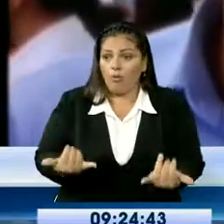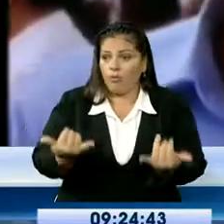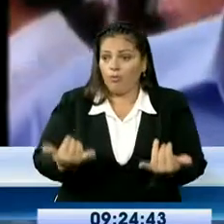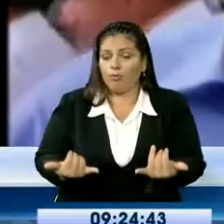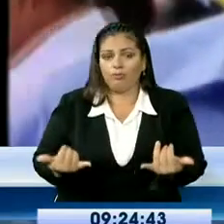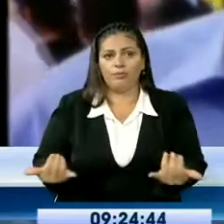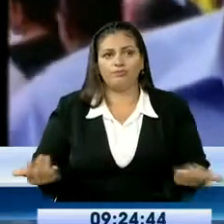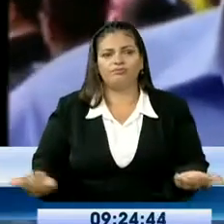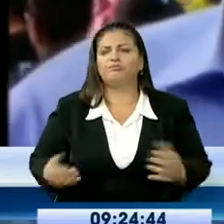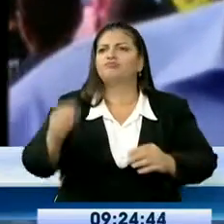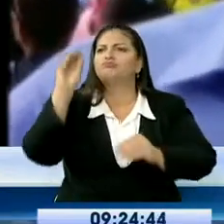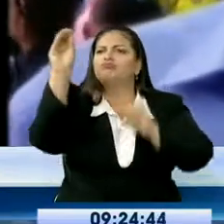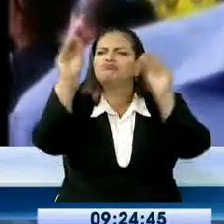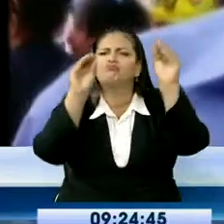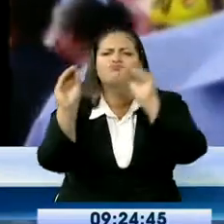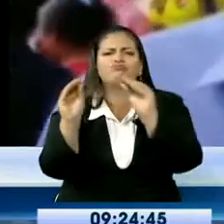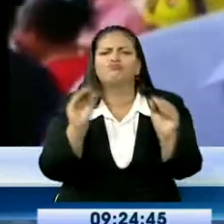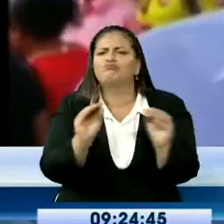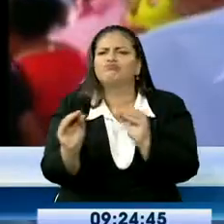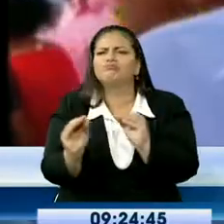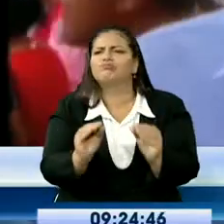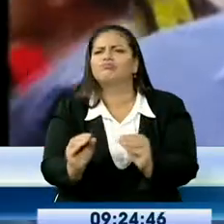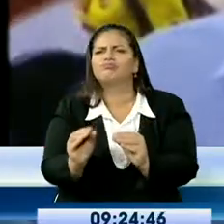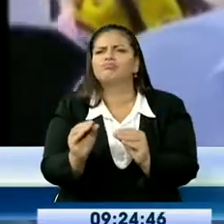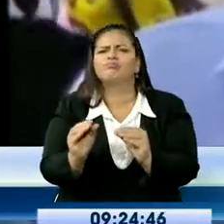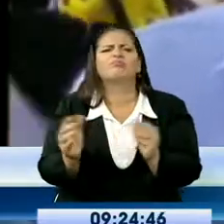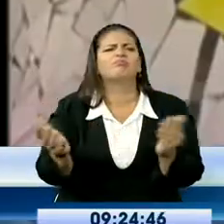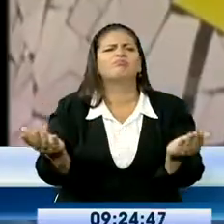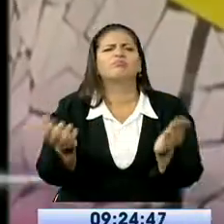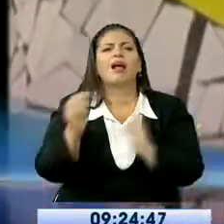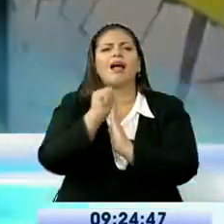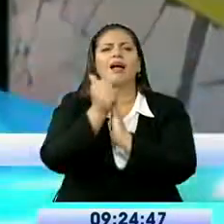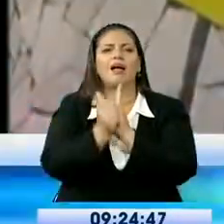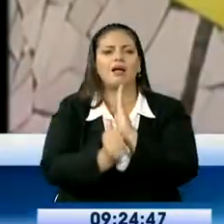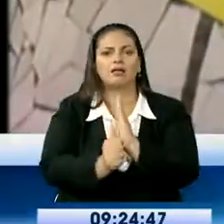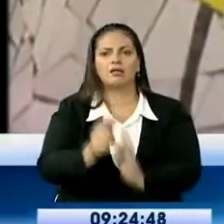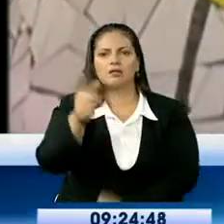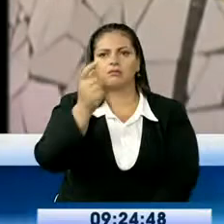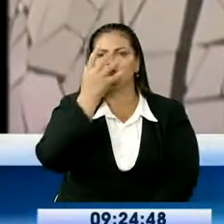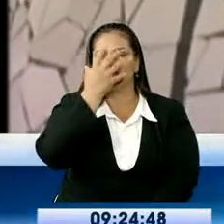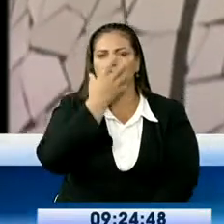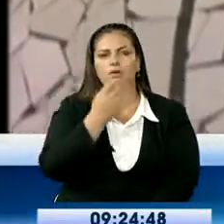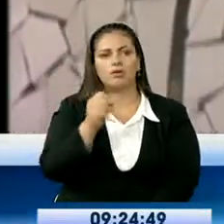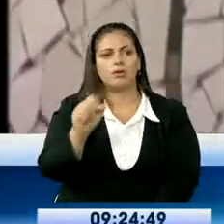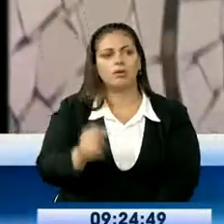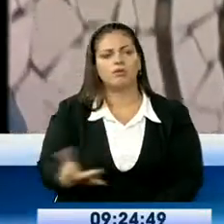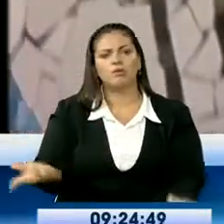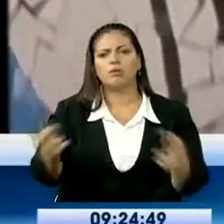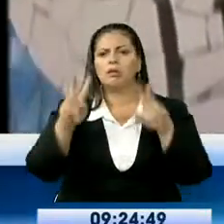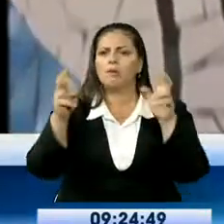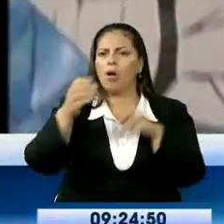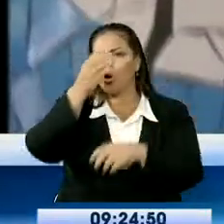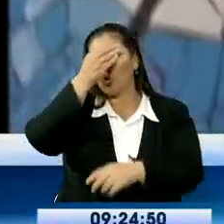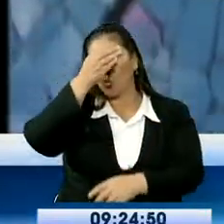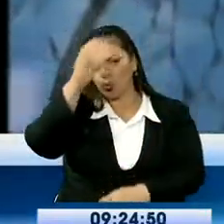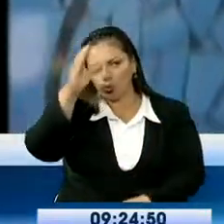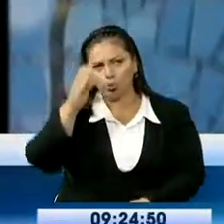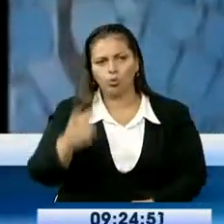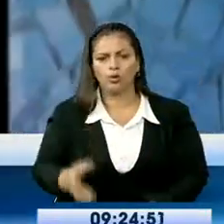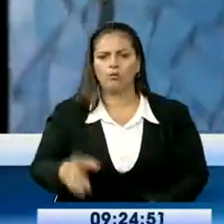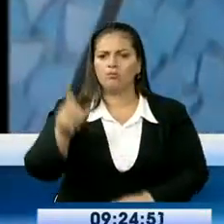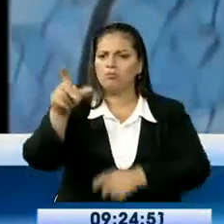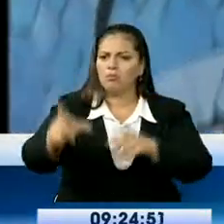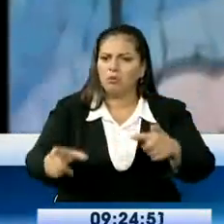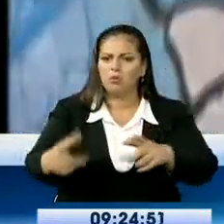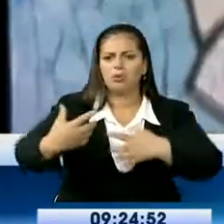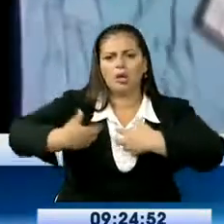circo, lo que planteamos es el movimiento permanente de la cultura, del hombre propiamente dicho,